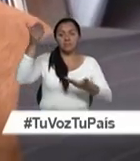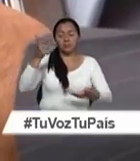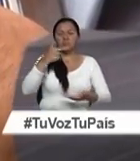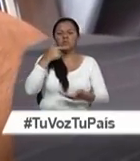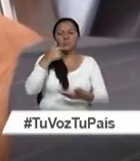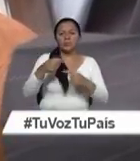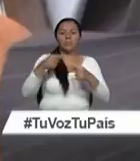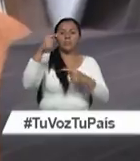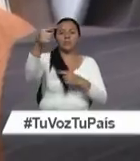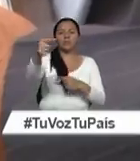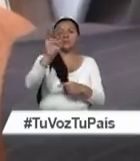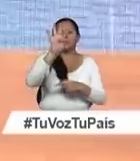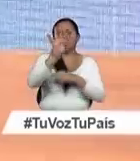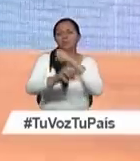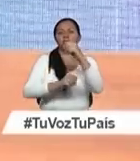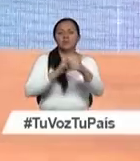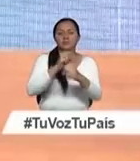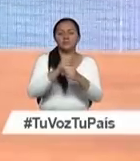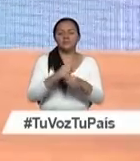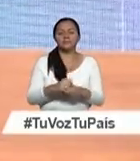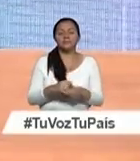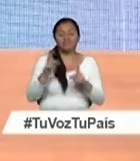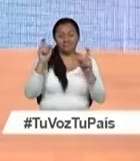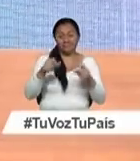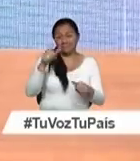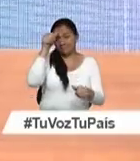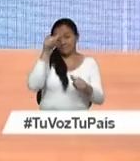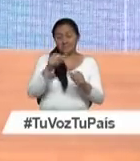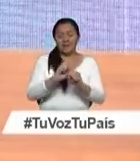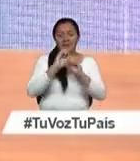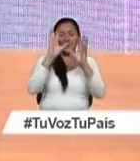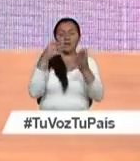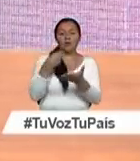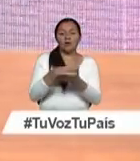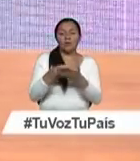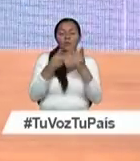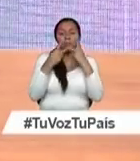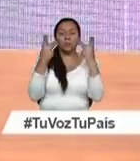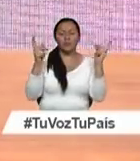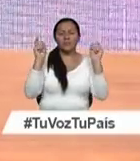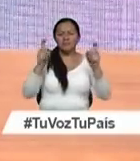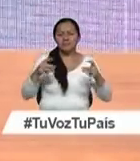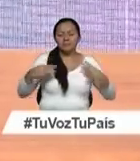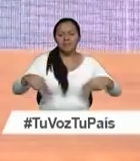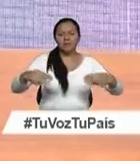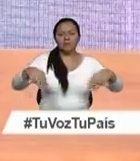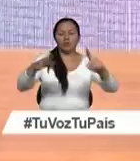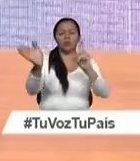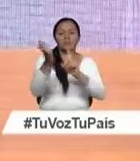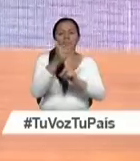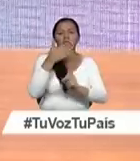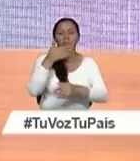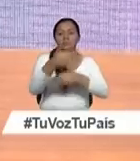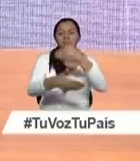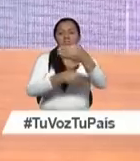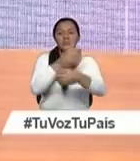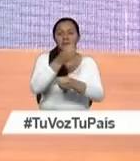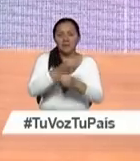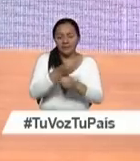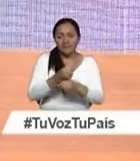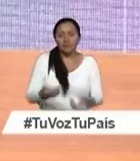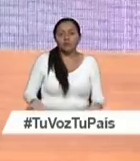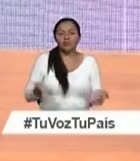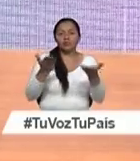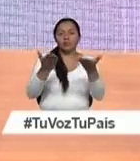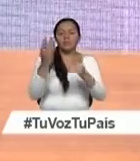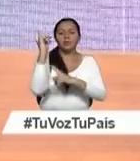los próximos 4 años. Estamos convencidos que la compra pública es un mecanismo para fortalecer y desarrollar la industria